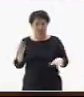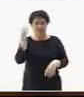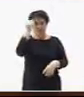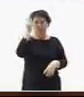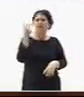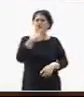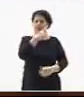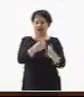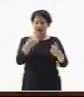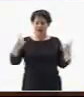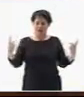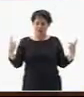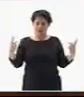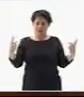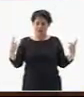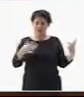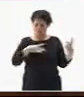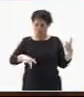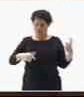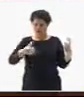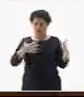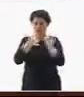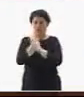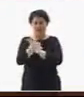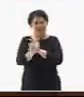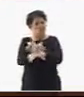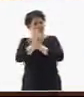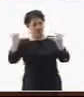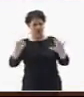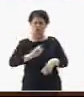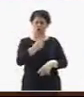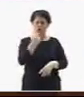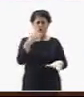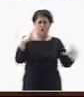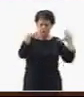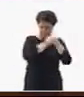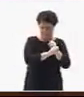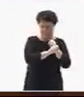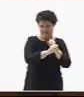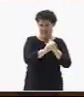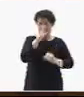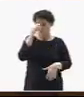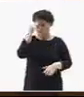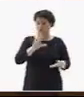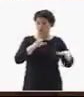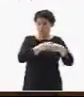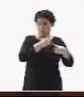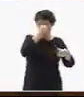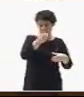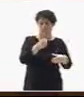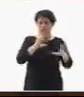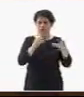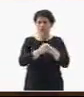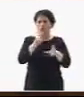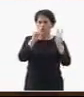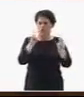mucho más claros que otros. Creo que el Partido Socialista, Nueva Canaria y Podemos ha